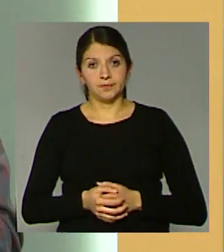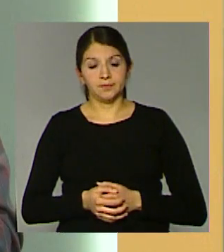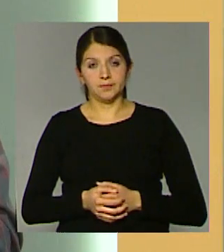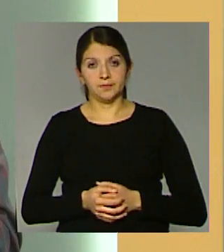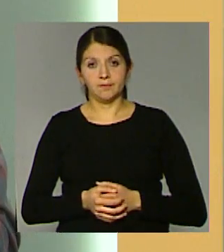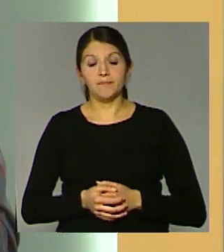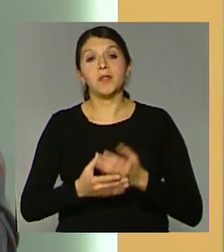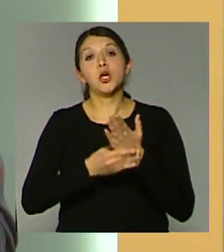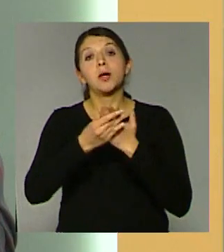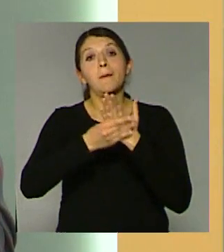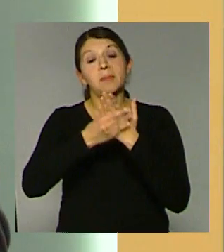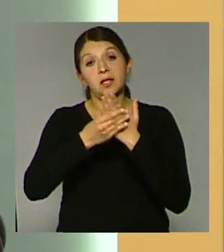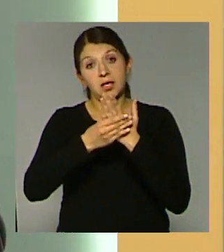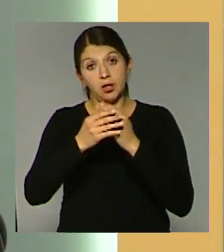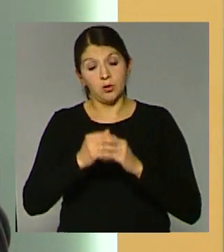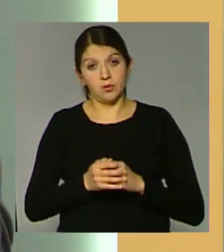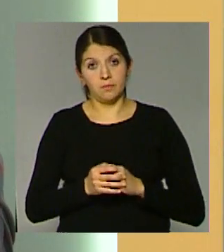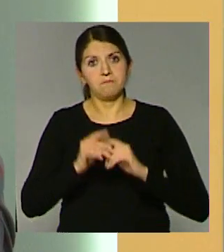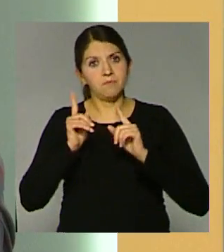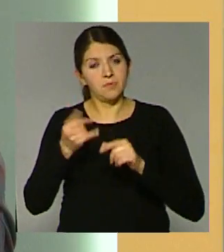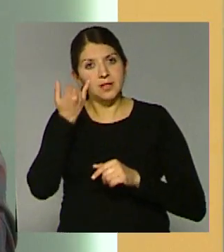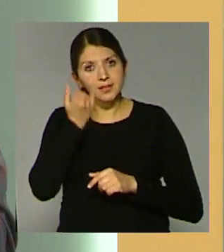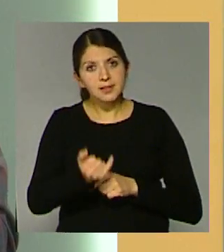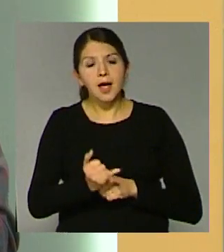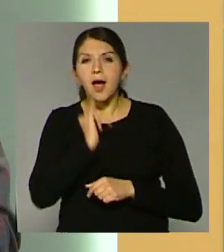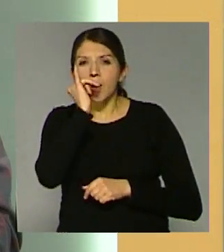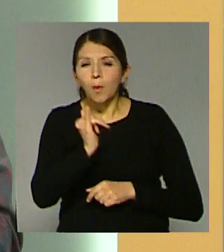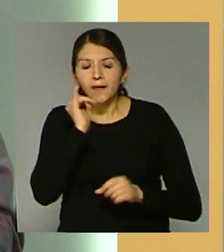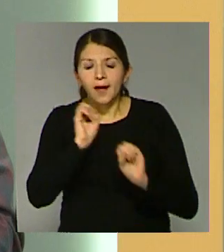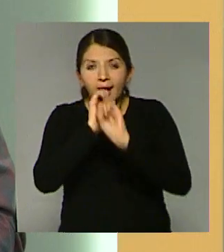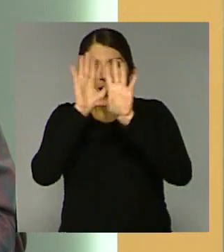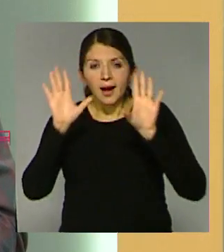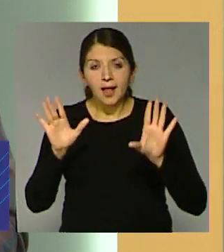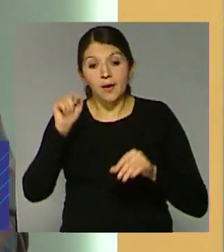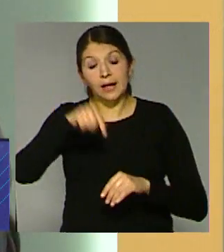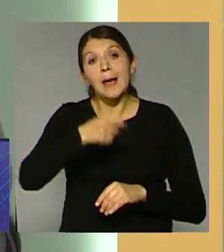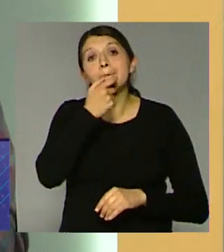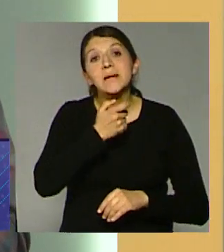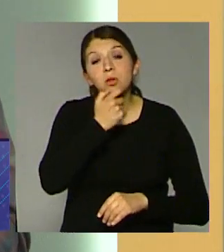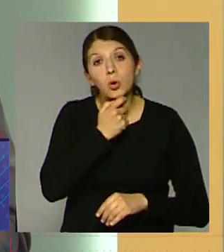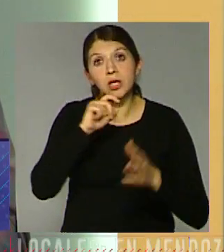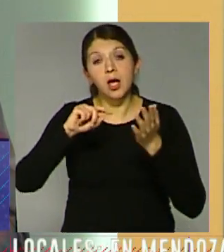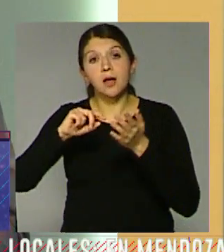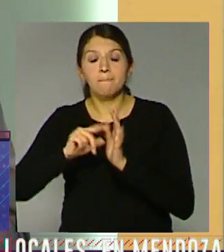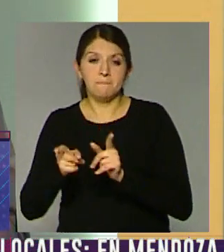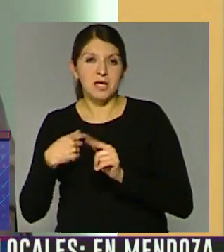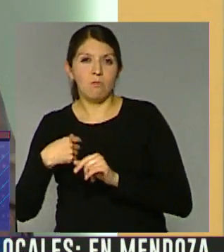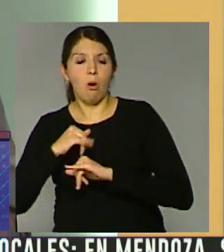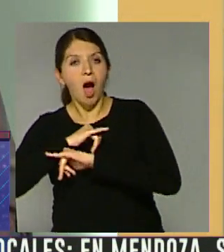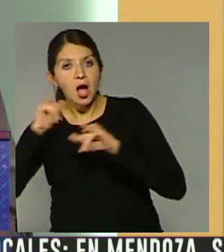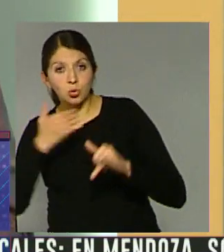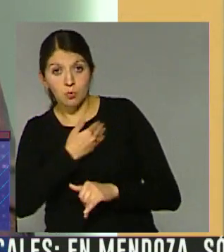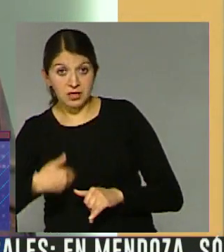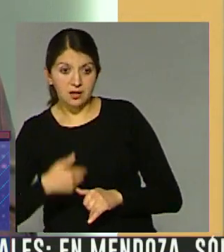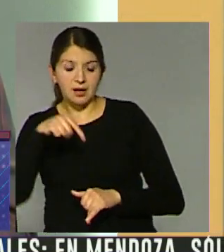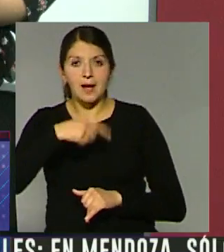El ministro Martín Kirchner brindando detalles de cómo va a afectar a la provincia de Mendoza los anuncios que realizó esta mañana el